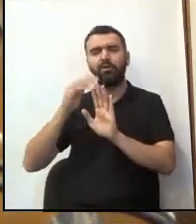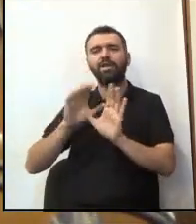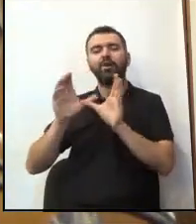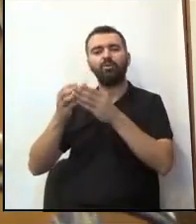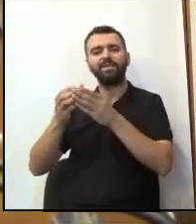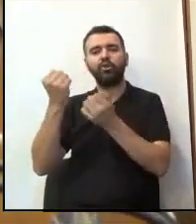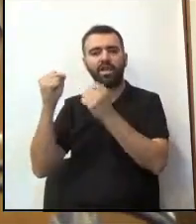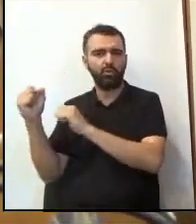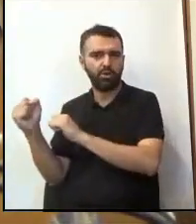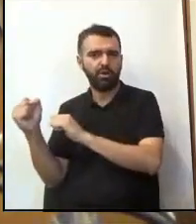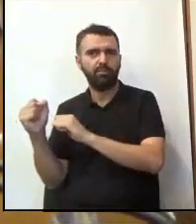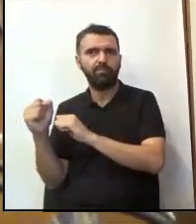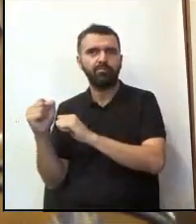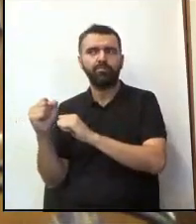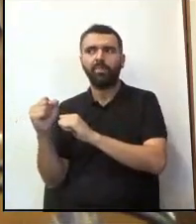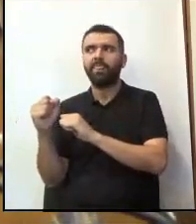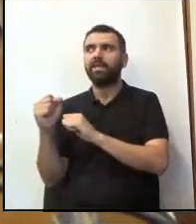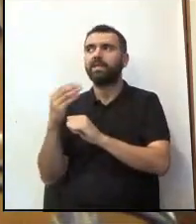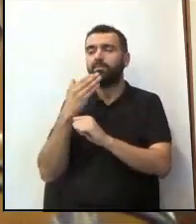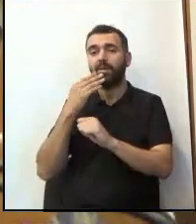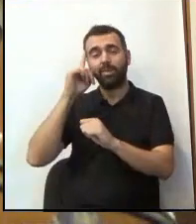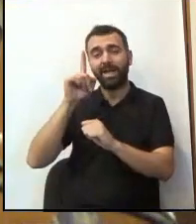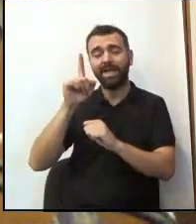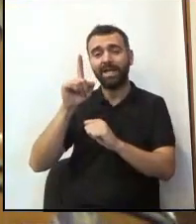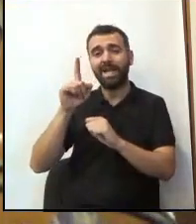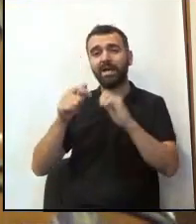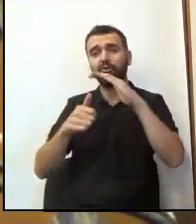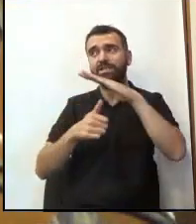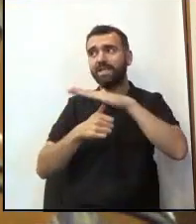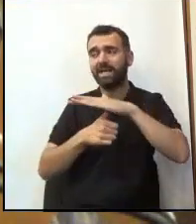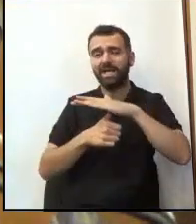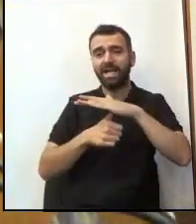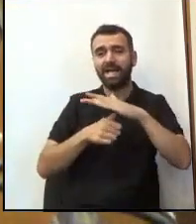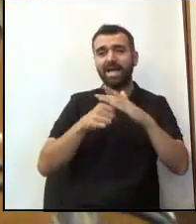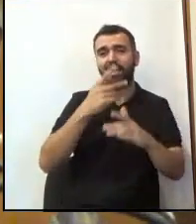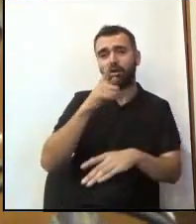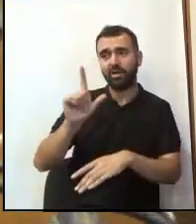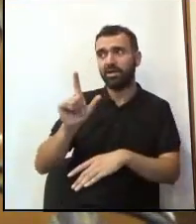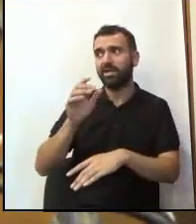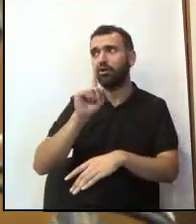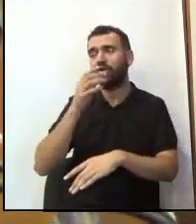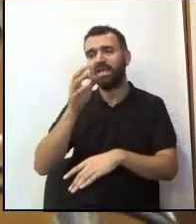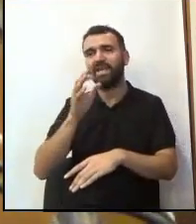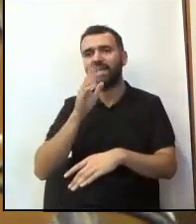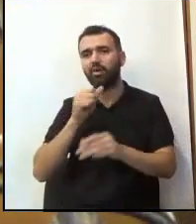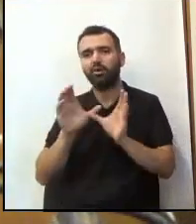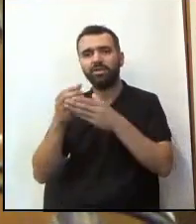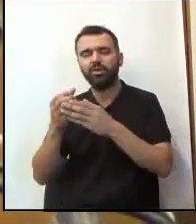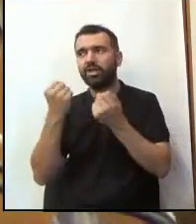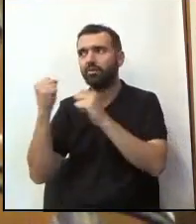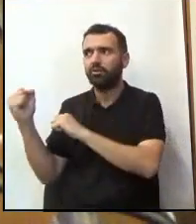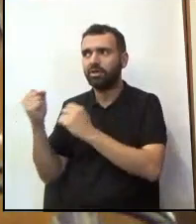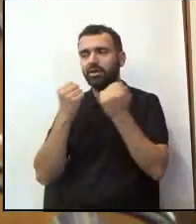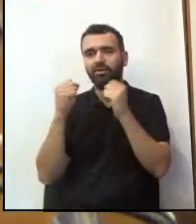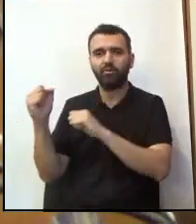Deporte y además para que la concejala Lorenzini deje de alegar que no hay comisiones de deporte y le voy a poner todos los días una comisión concejal. No